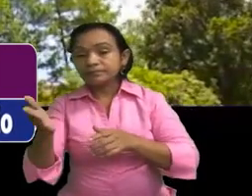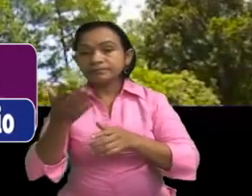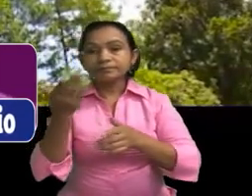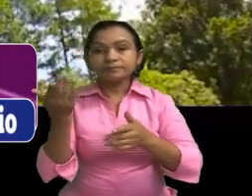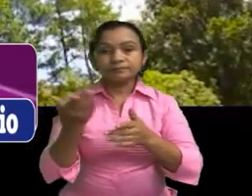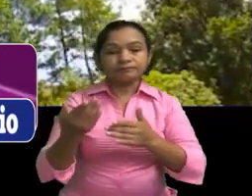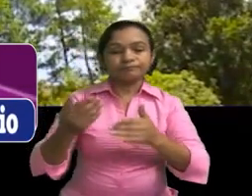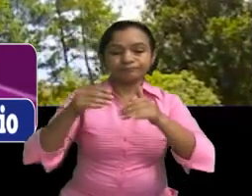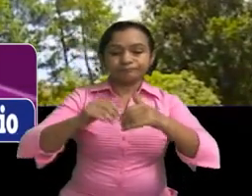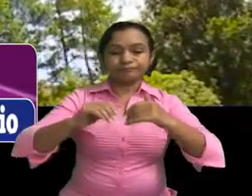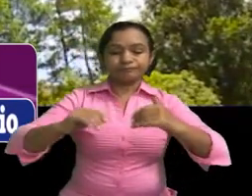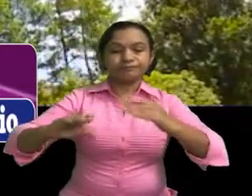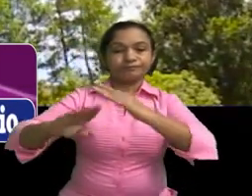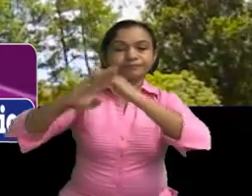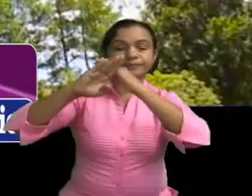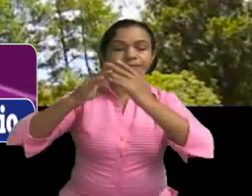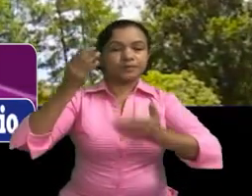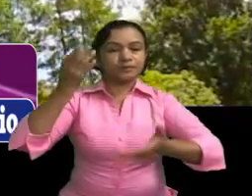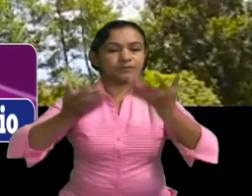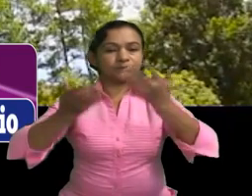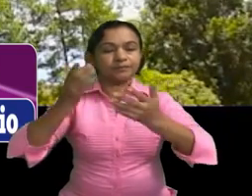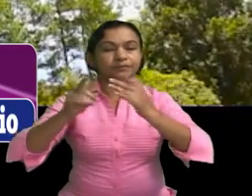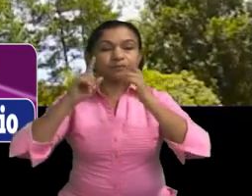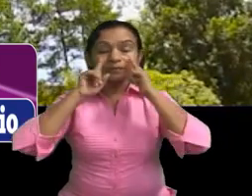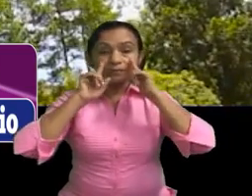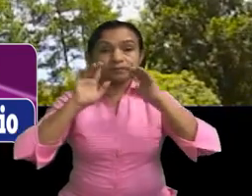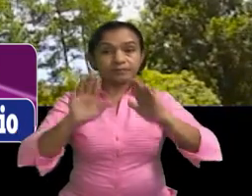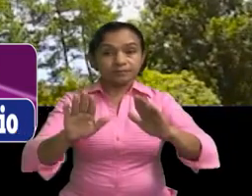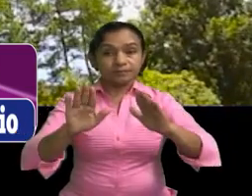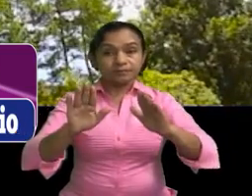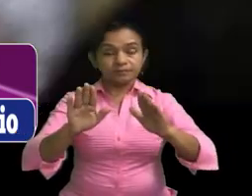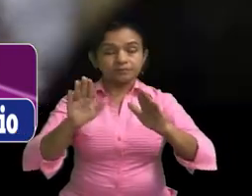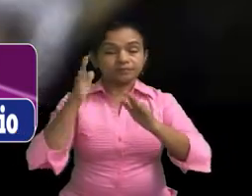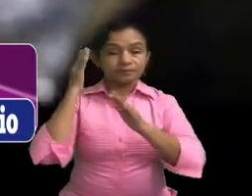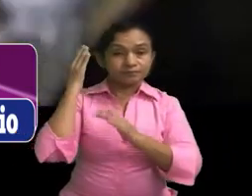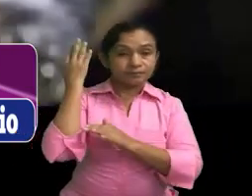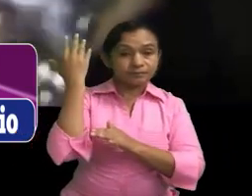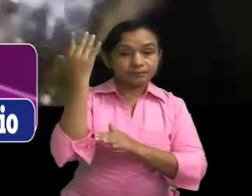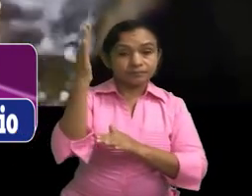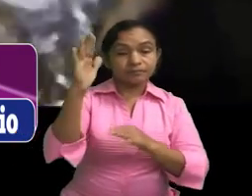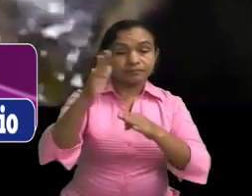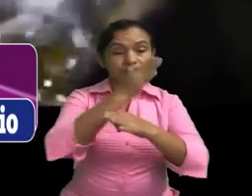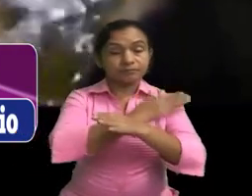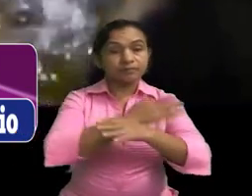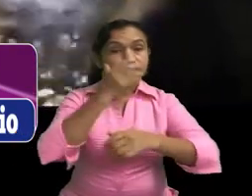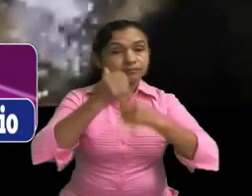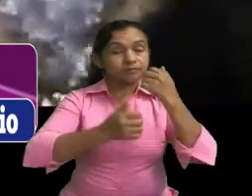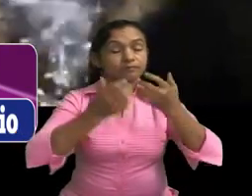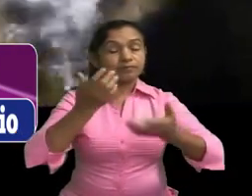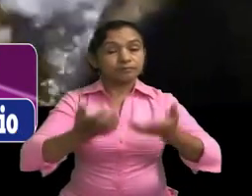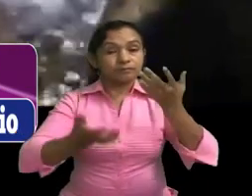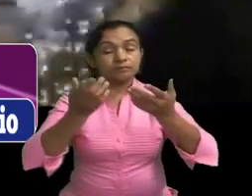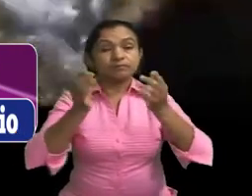Cortafuegos que le llamamos, es muy importante, proteger las masas de bosque ante cualquier incendio,